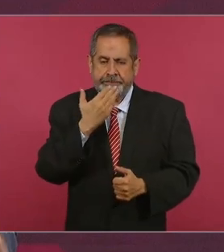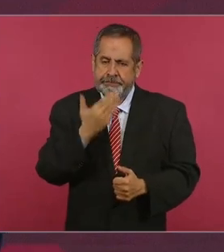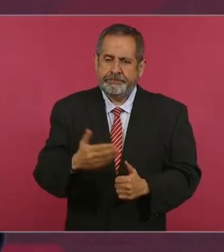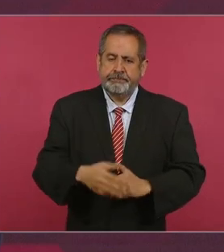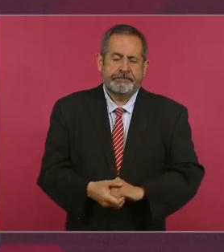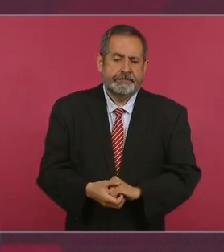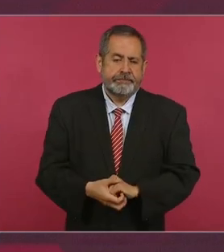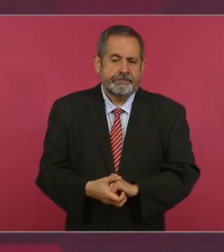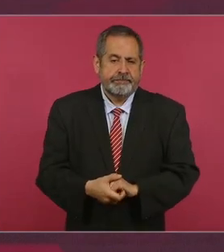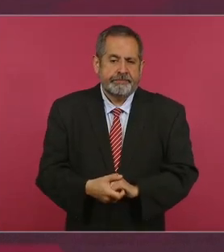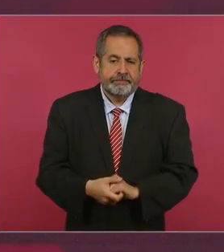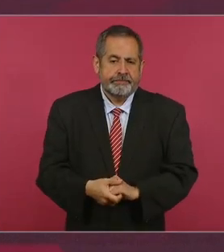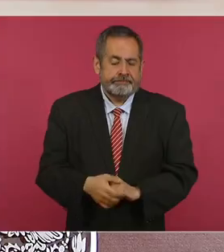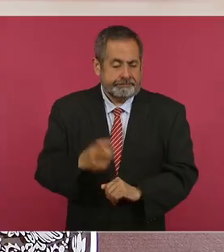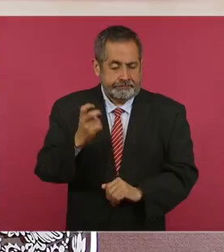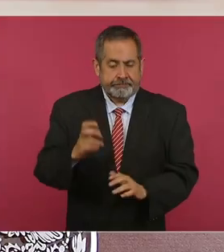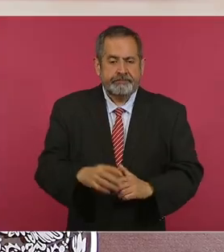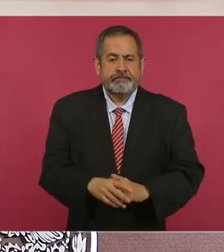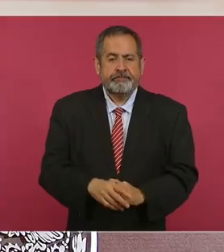Entonces,